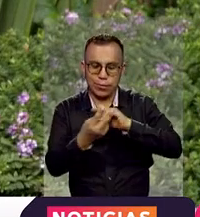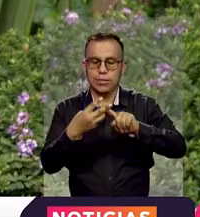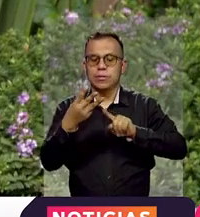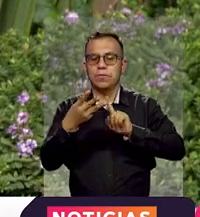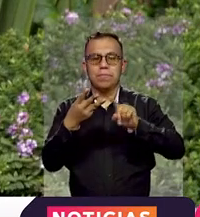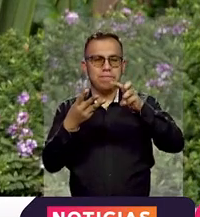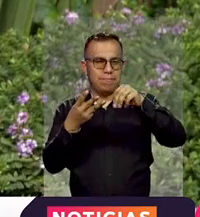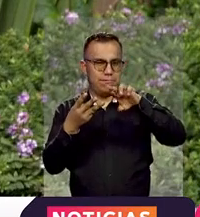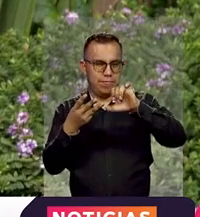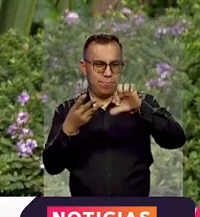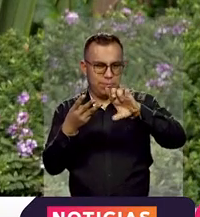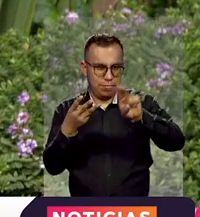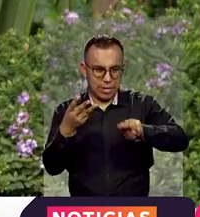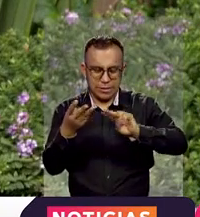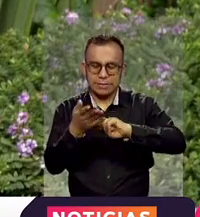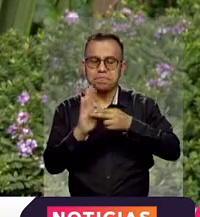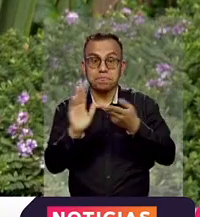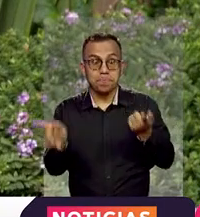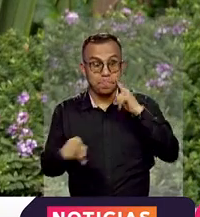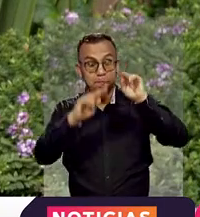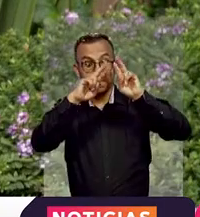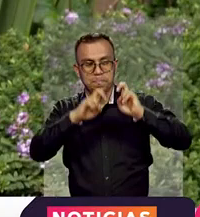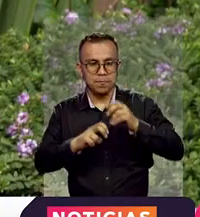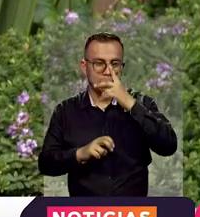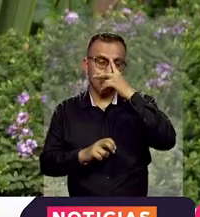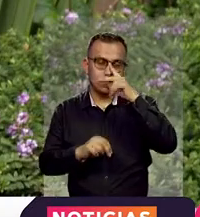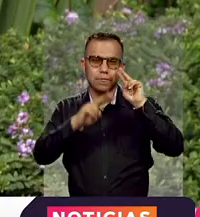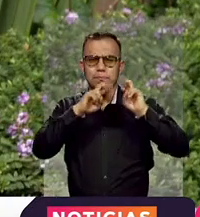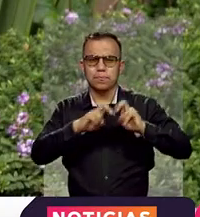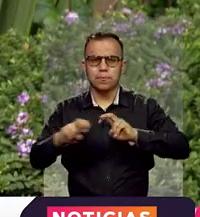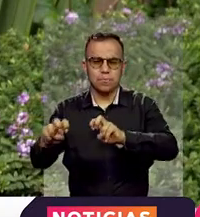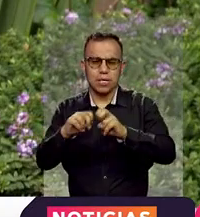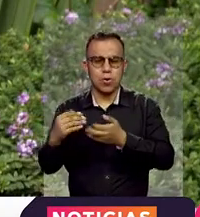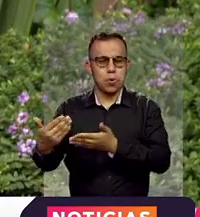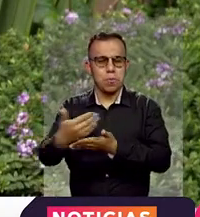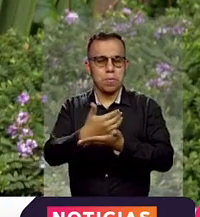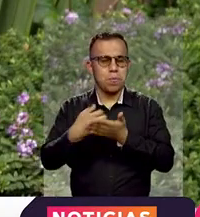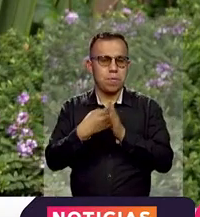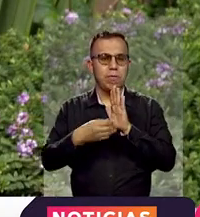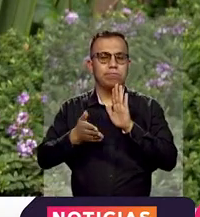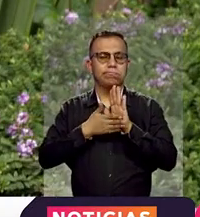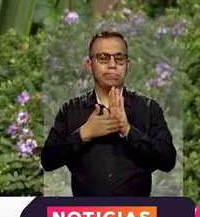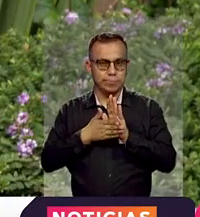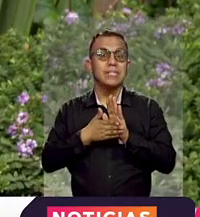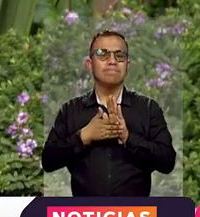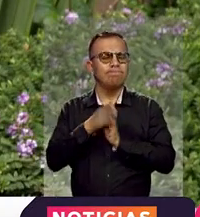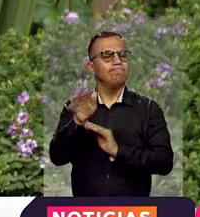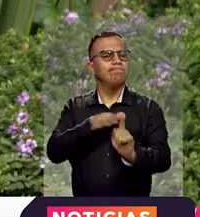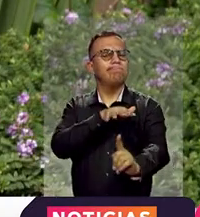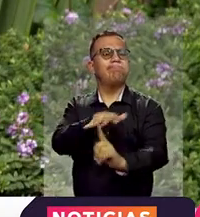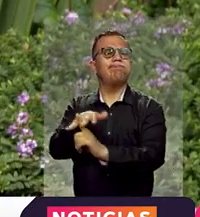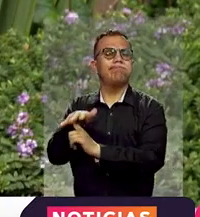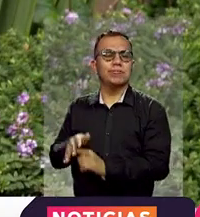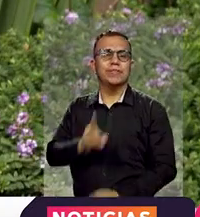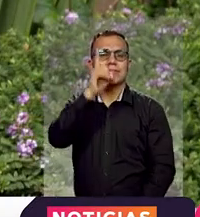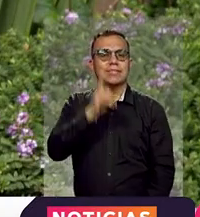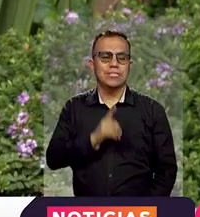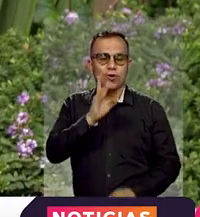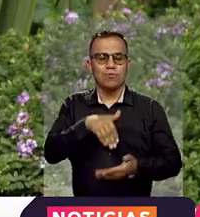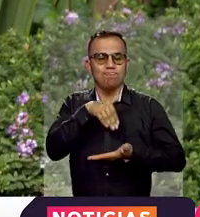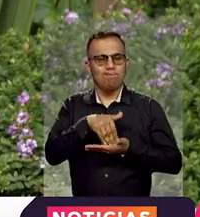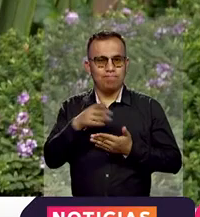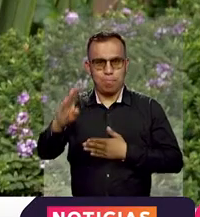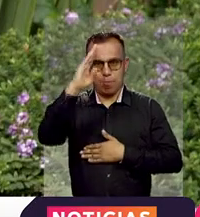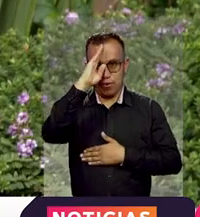desde luego en esos procesos de investigación y recolección de pruebas se van a golpear de manera decidida por parte de